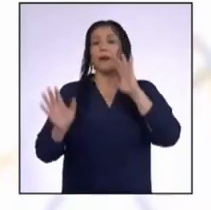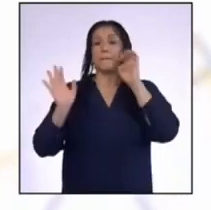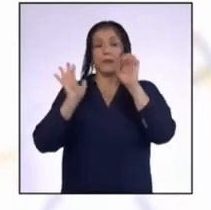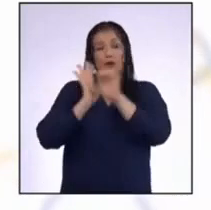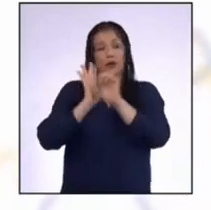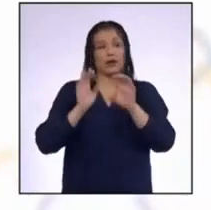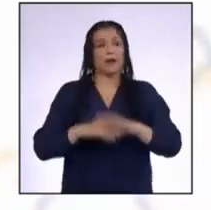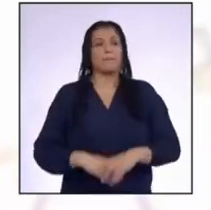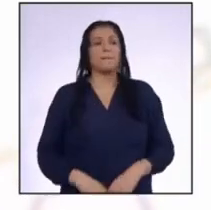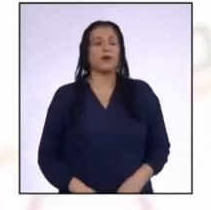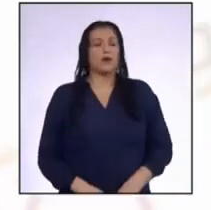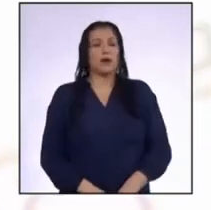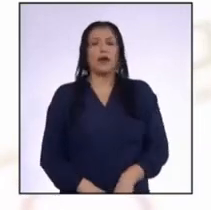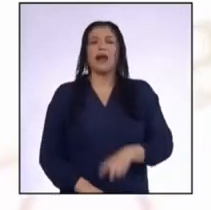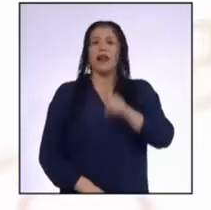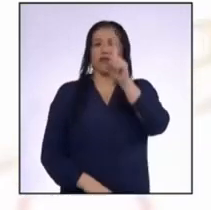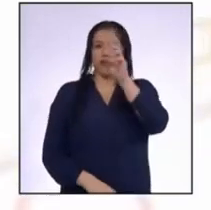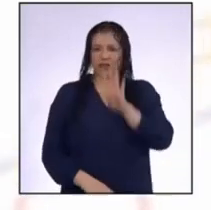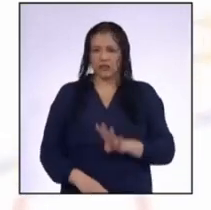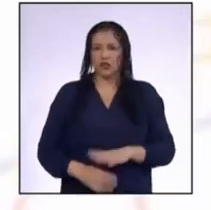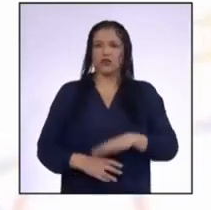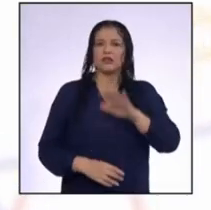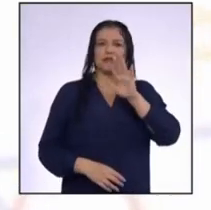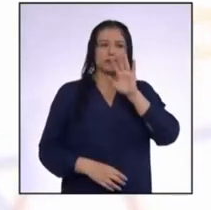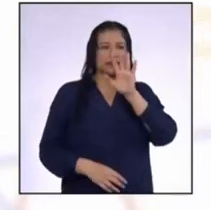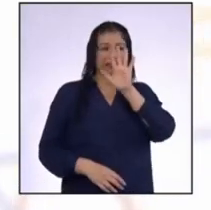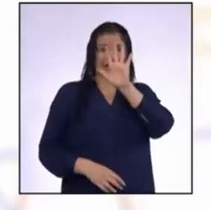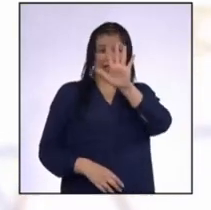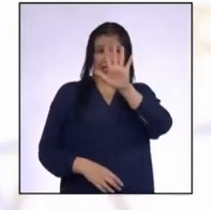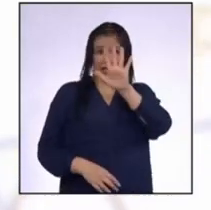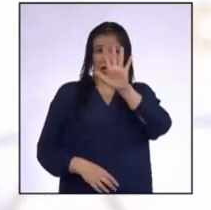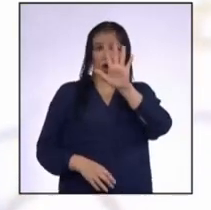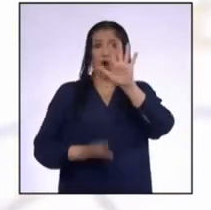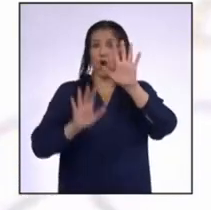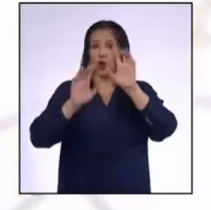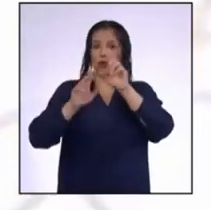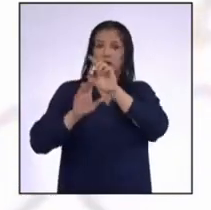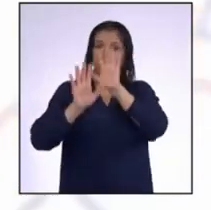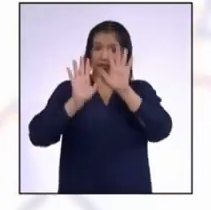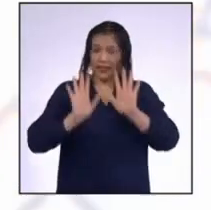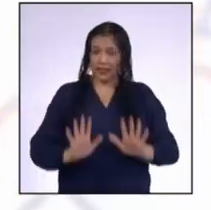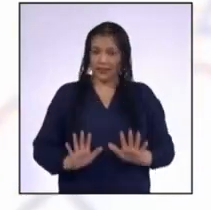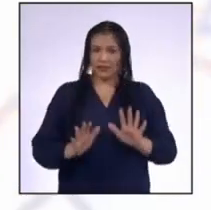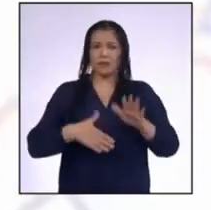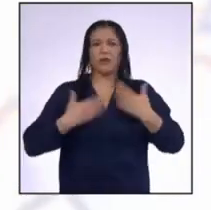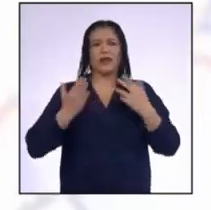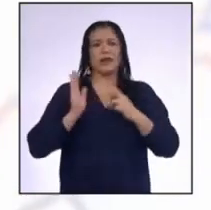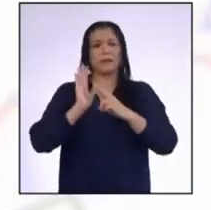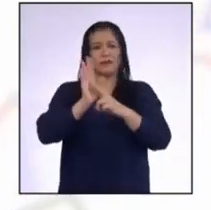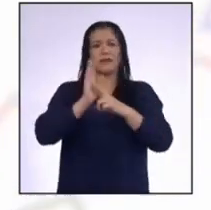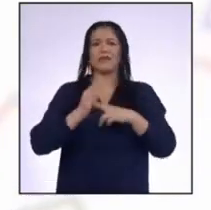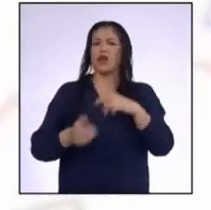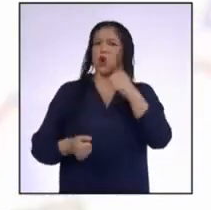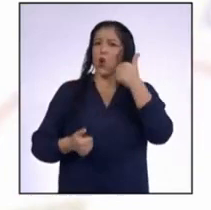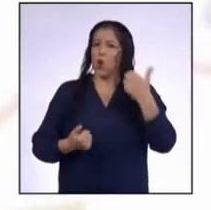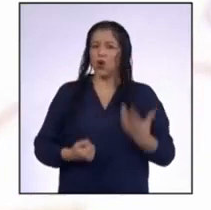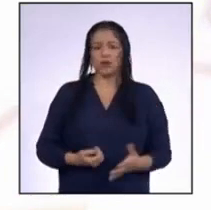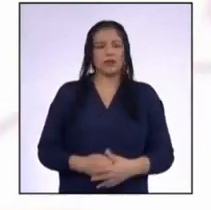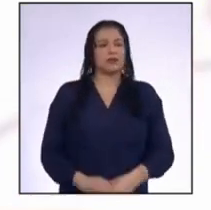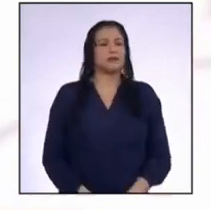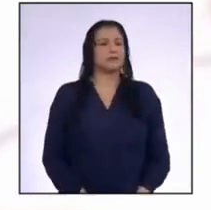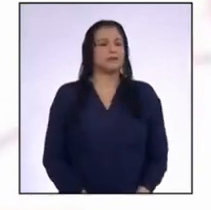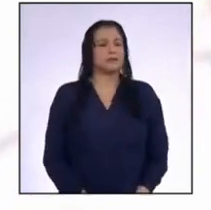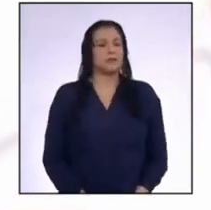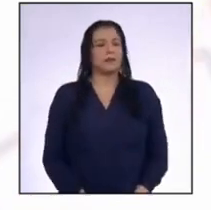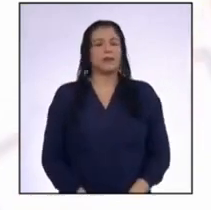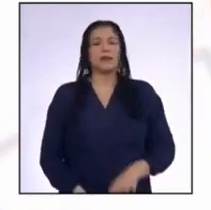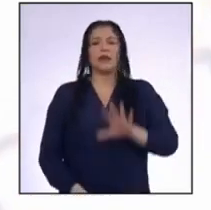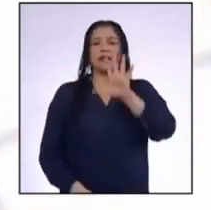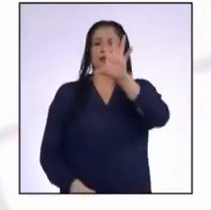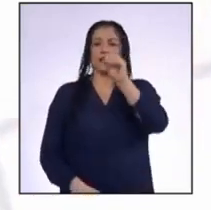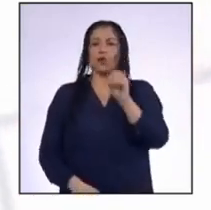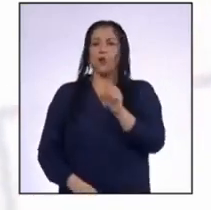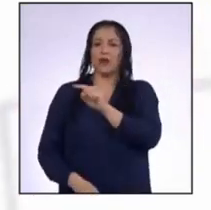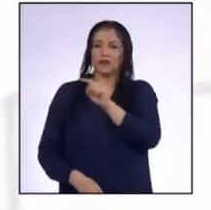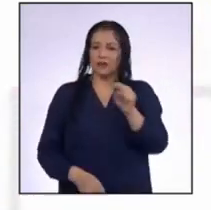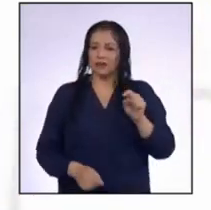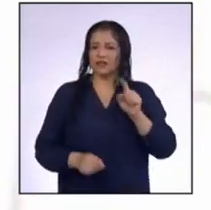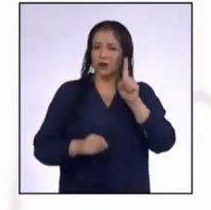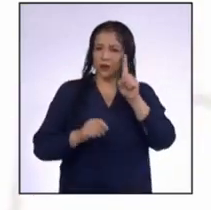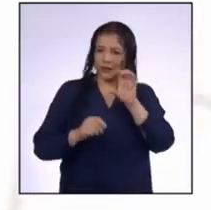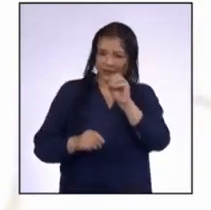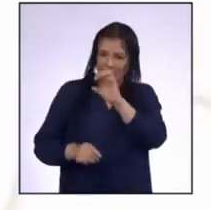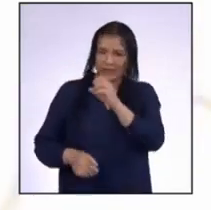ejemplo, la fracción decimal 5 décimos se puede representar con otras fracciones decimales como 50